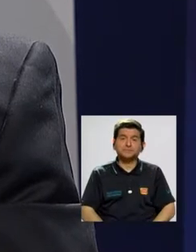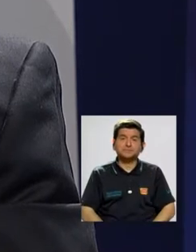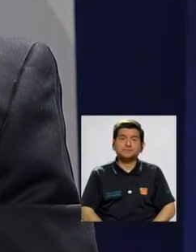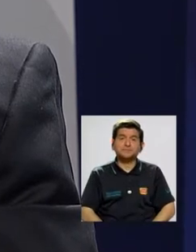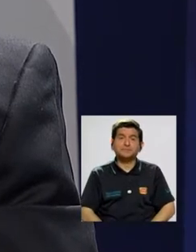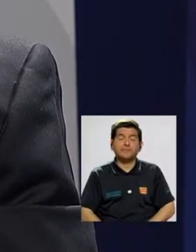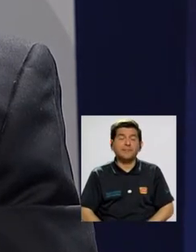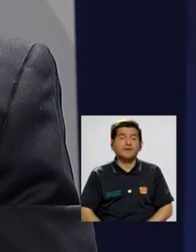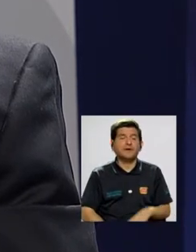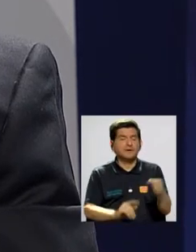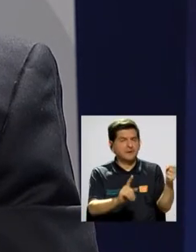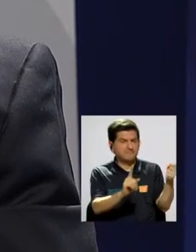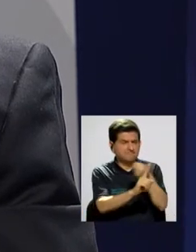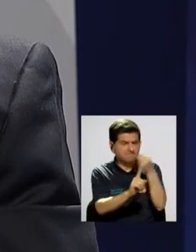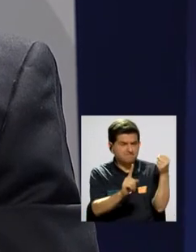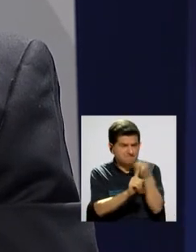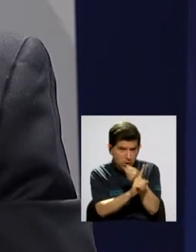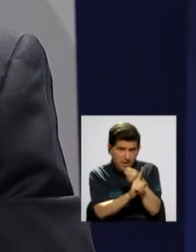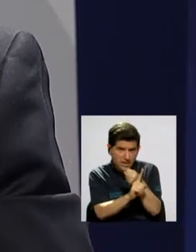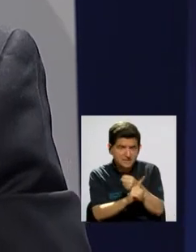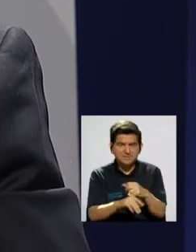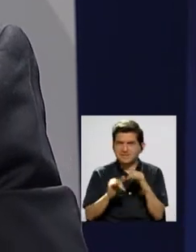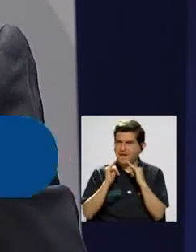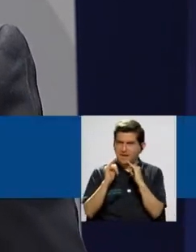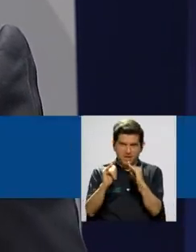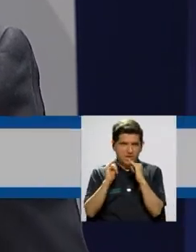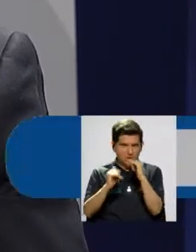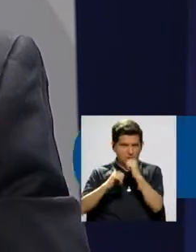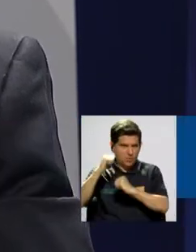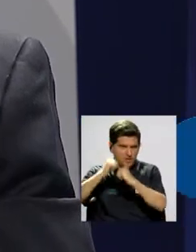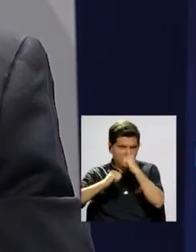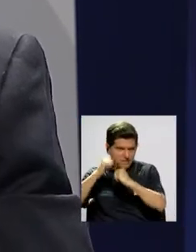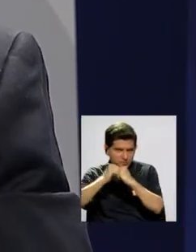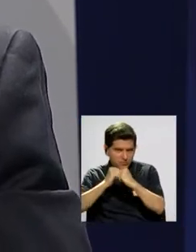Randall. La violencia y la desigualdad estructural